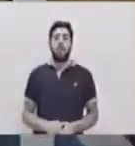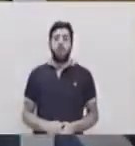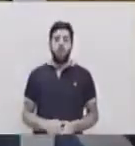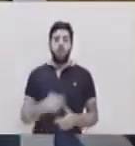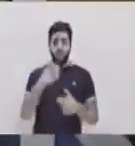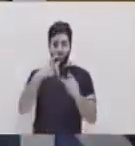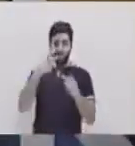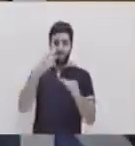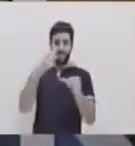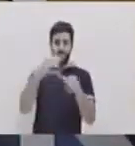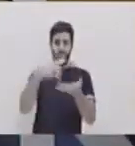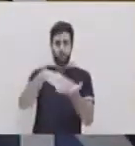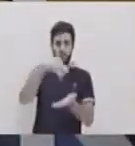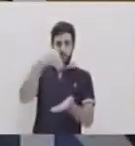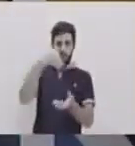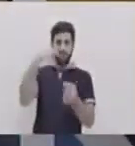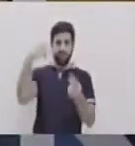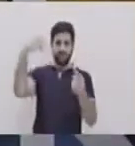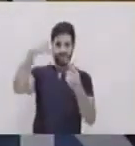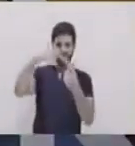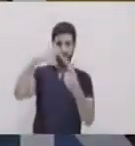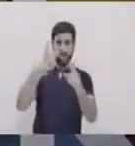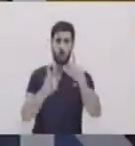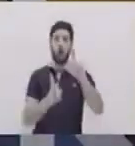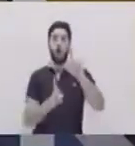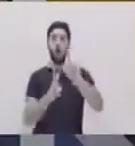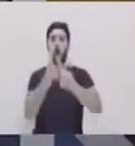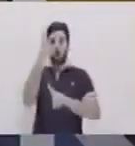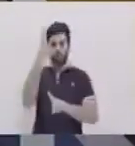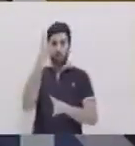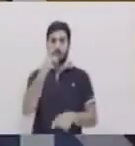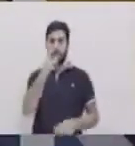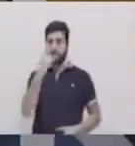a cortar verticalmente, a lo alto.